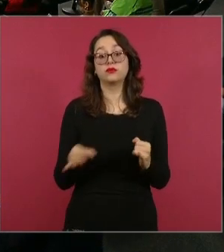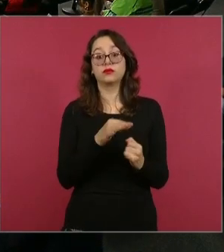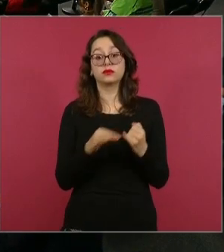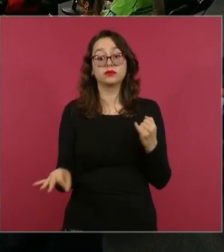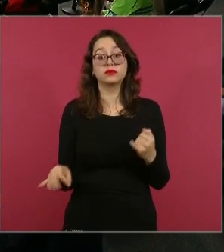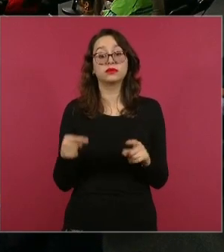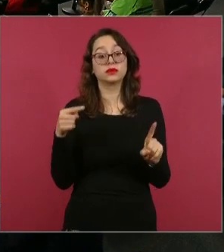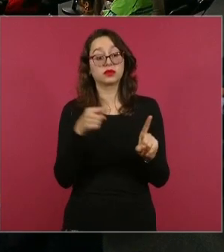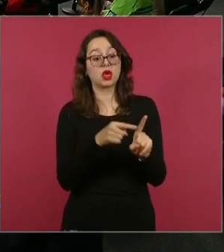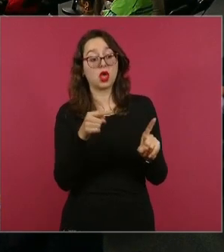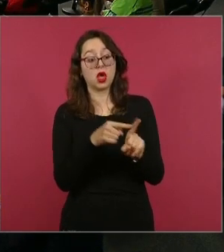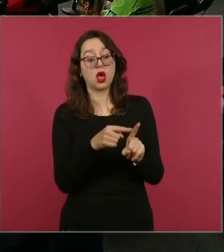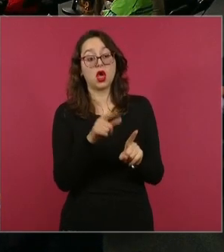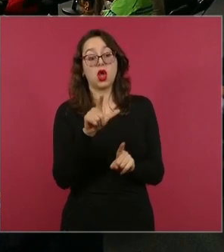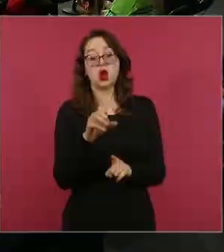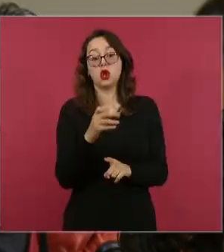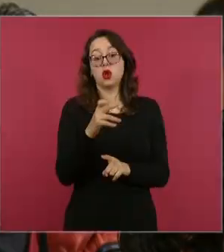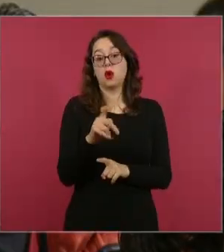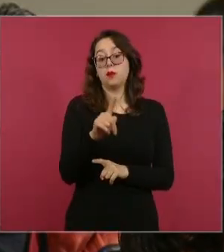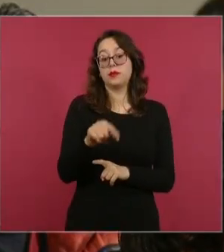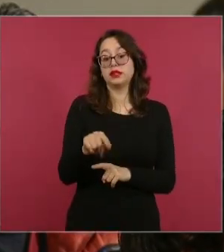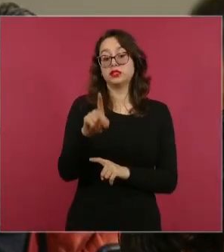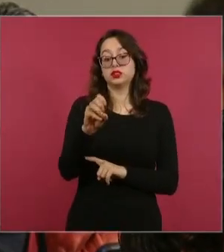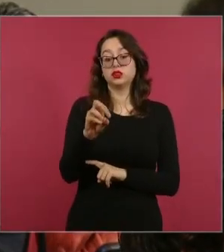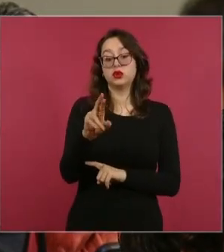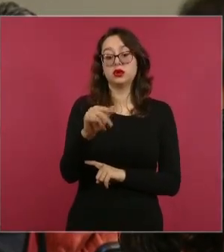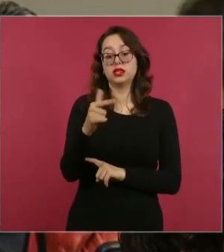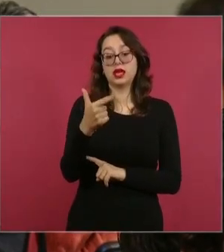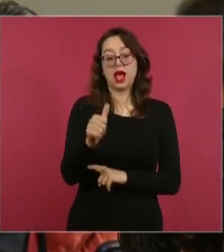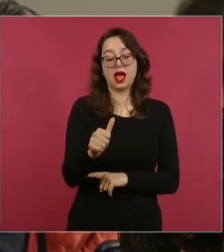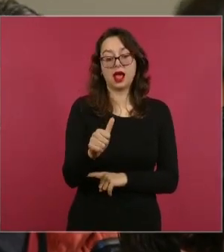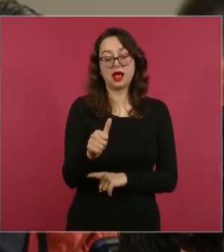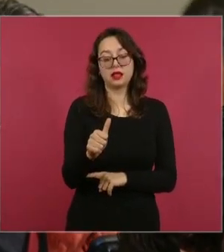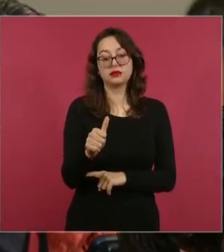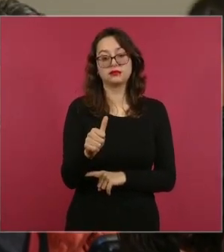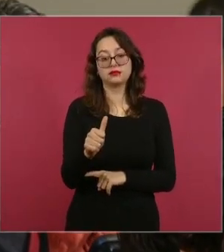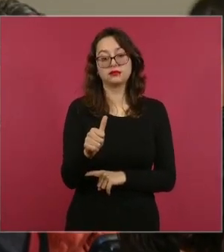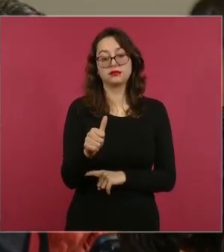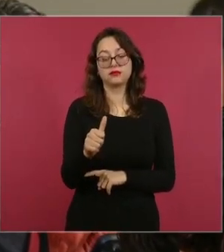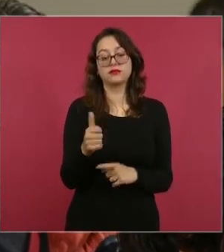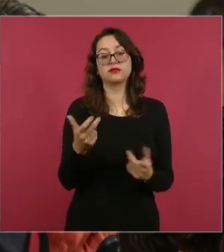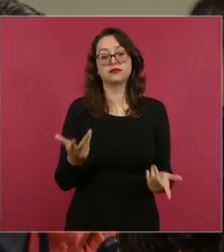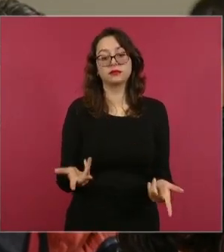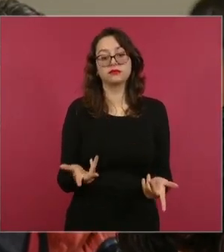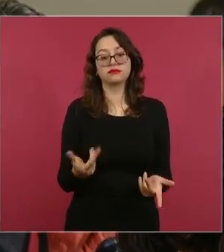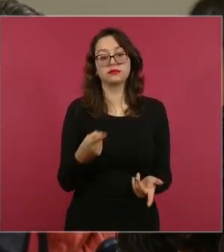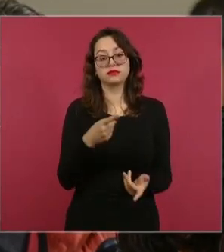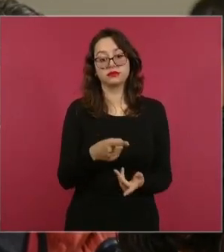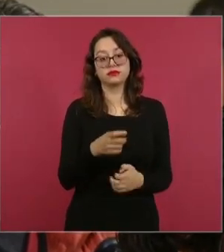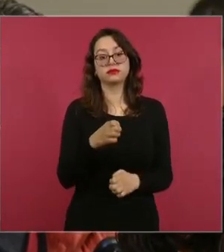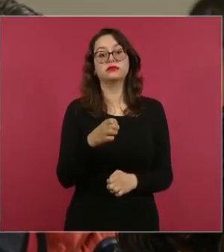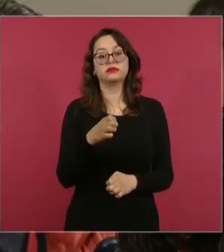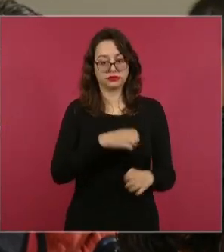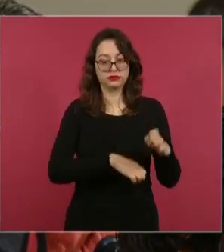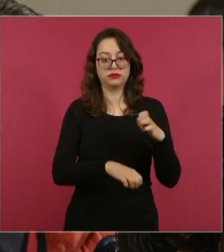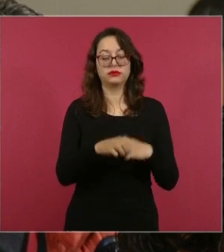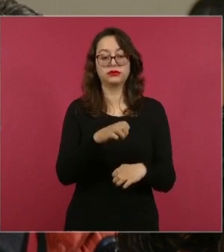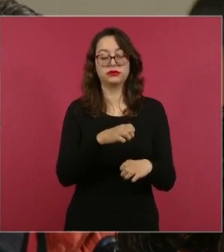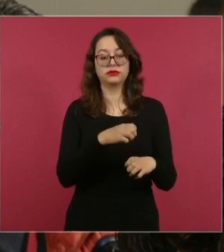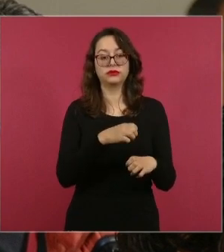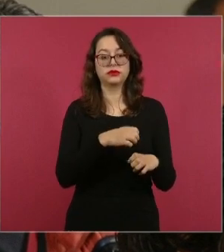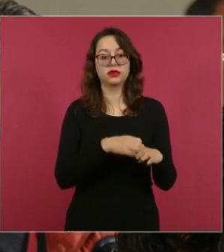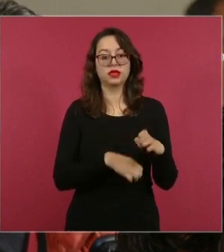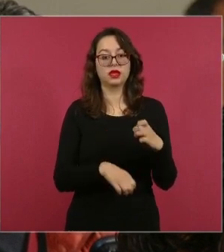doriga belandia Eh pues tiene le reitero de las empresas eh